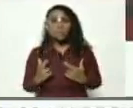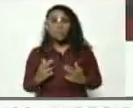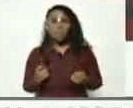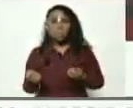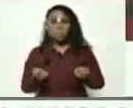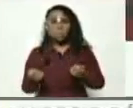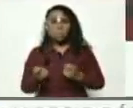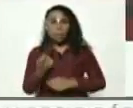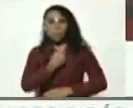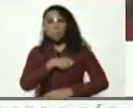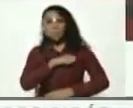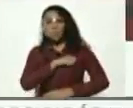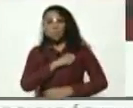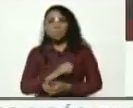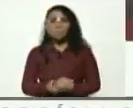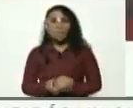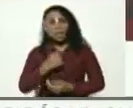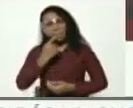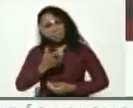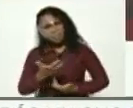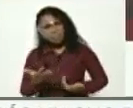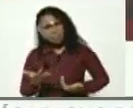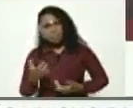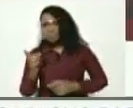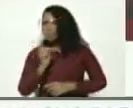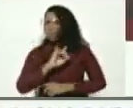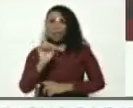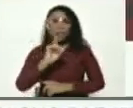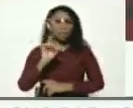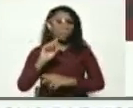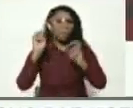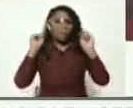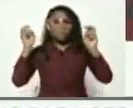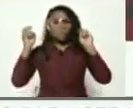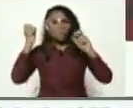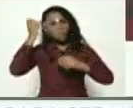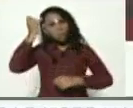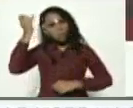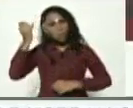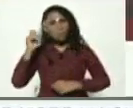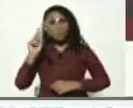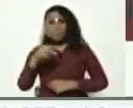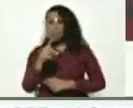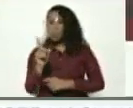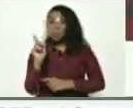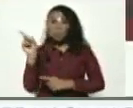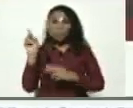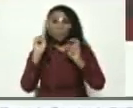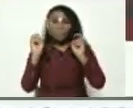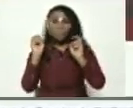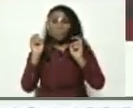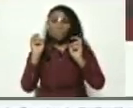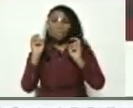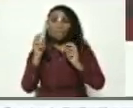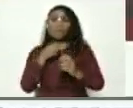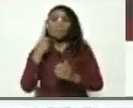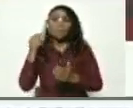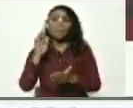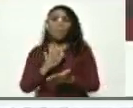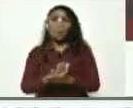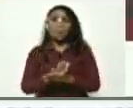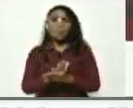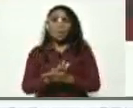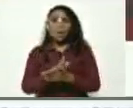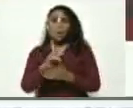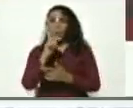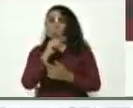dominadores españoles, es decir, ya no por la coerción ideológica, sino por la coacción, la muerte y el